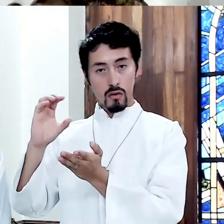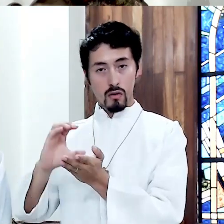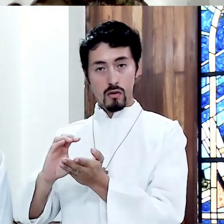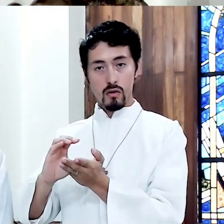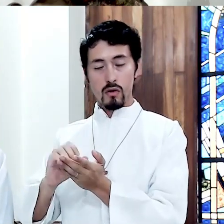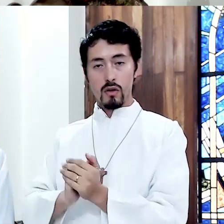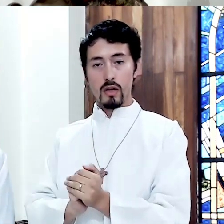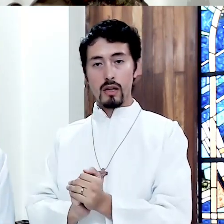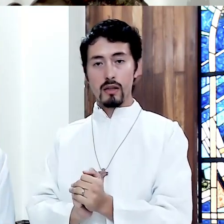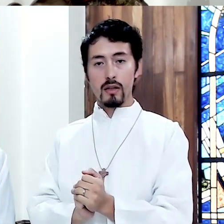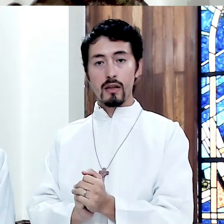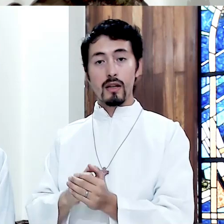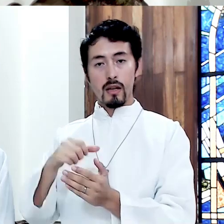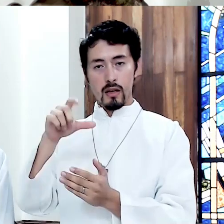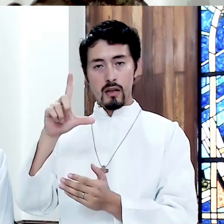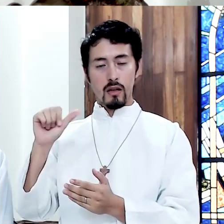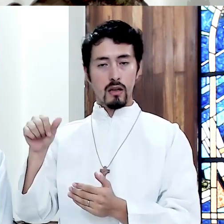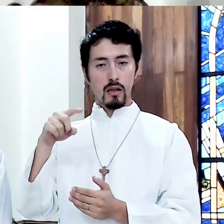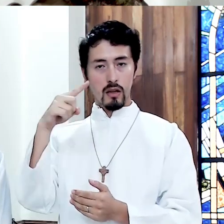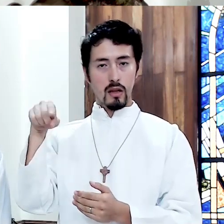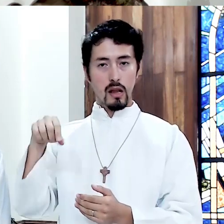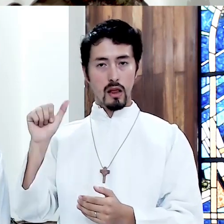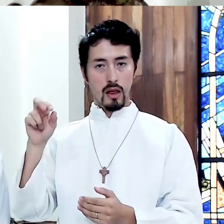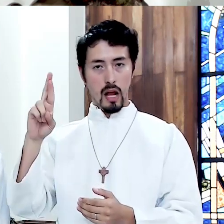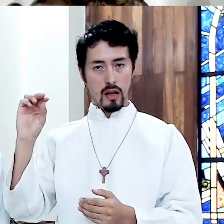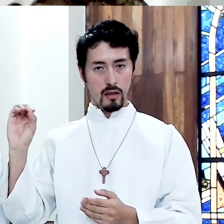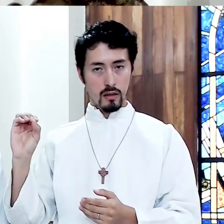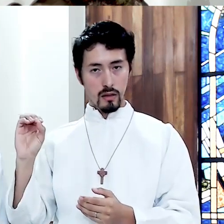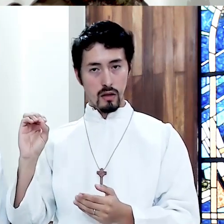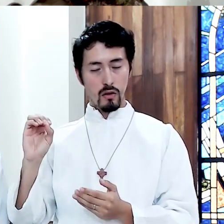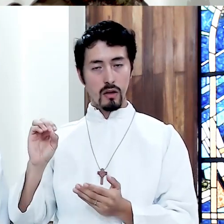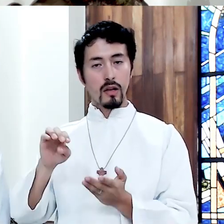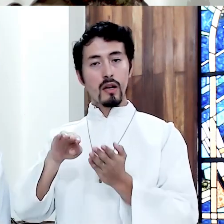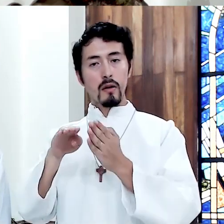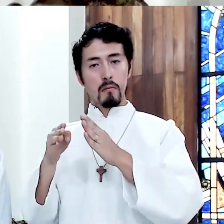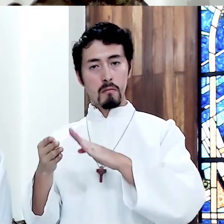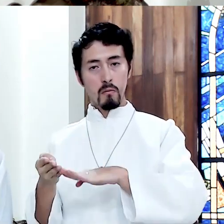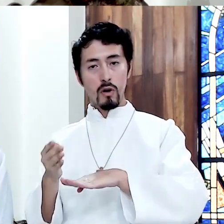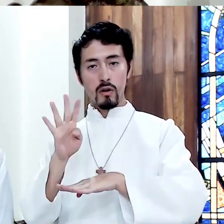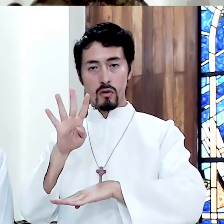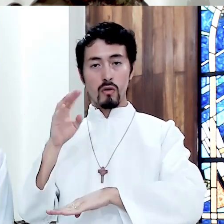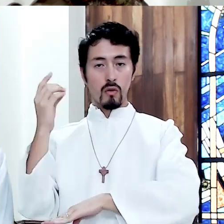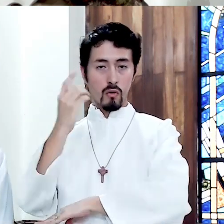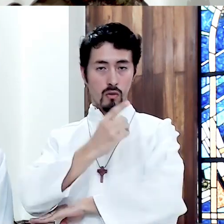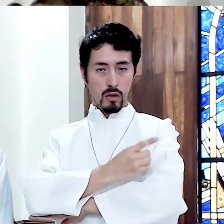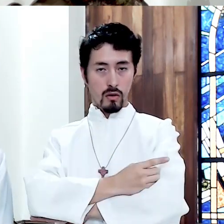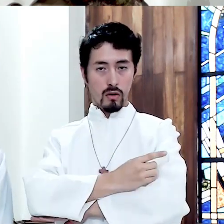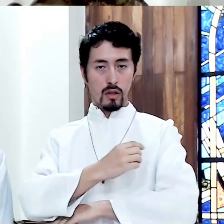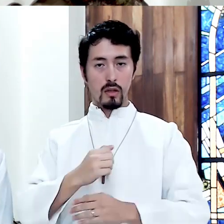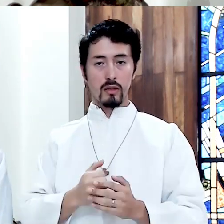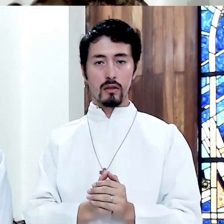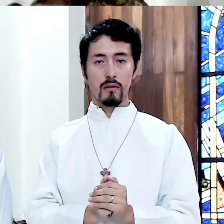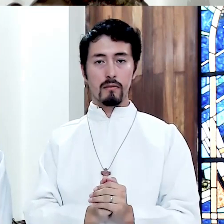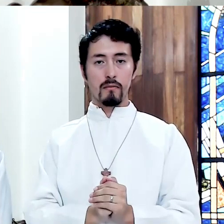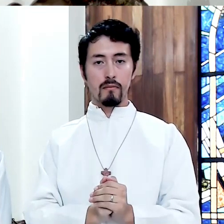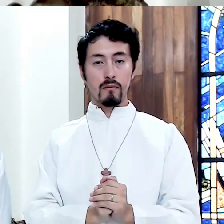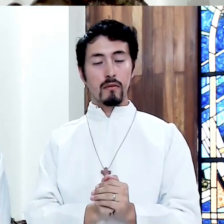Apenas oyó Marta que Jesús llegaba, salió a su encuentro. Pero María se quedó en